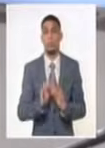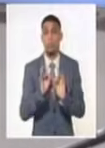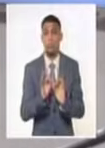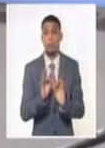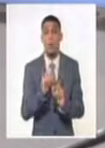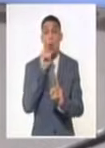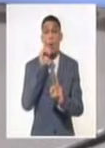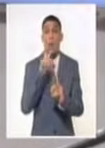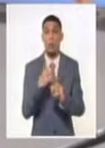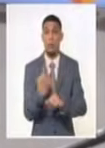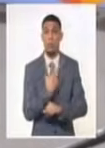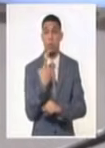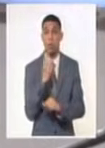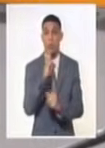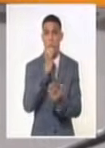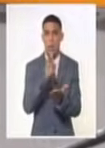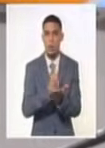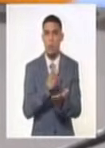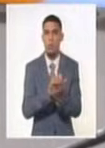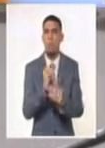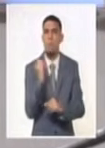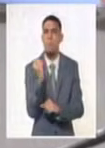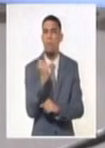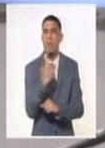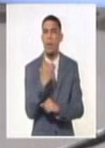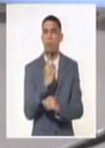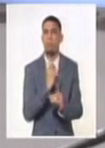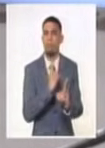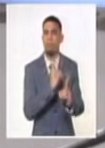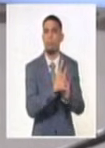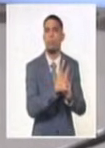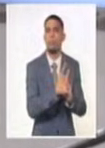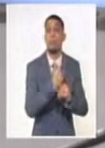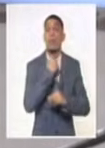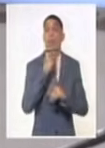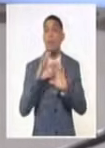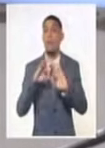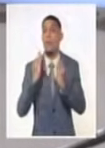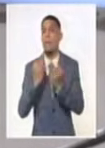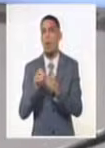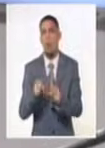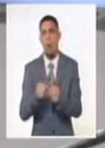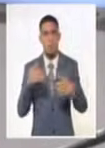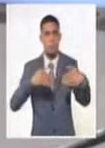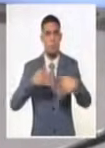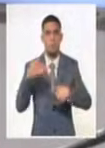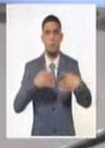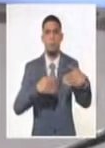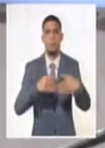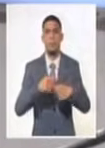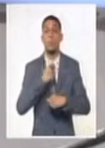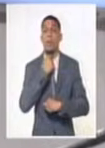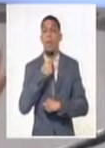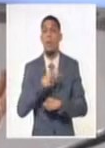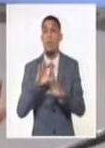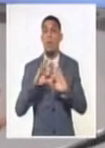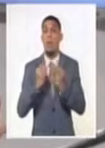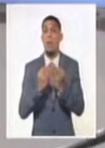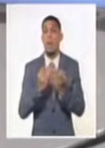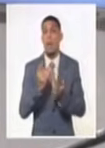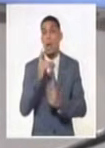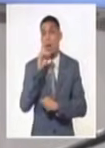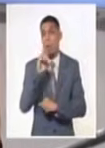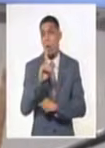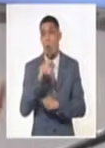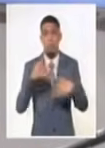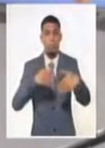suceda del mejor modo. Entonces nosotros siempre decimos que cuando la familia no participa, que cuando el propio escenario en